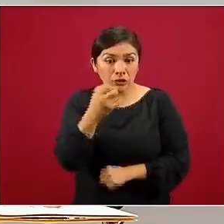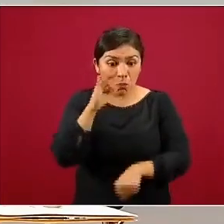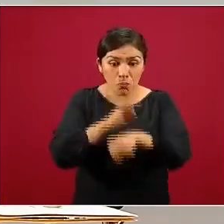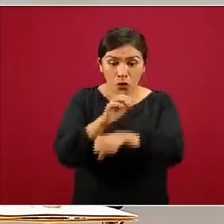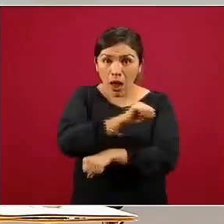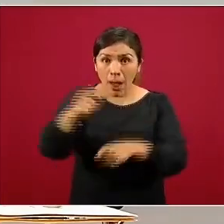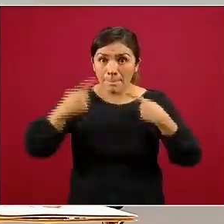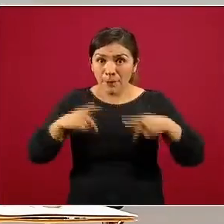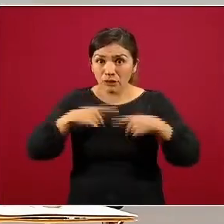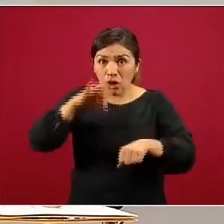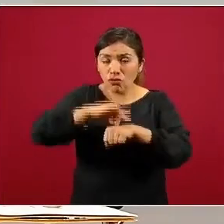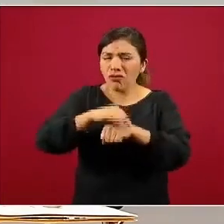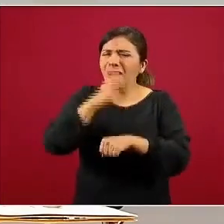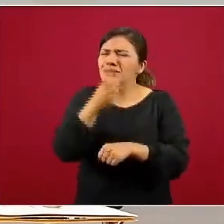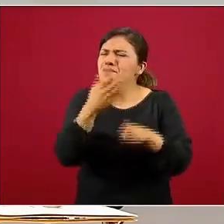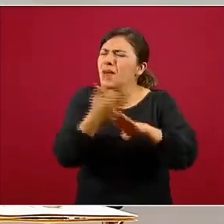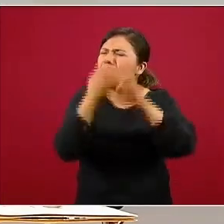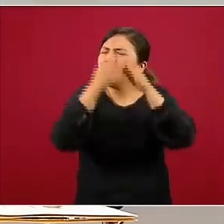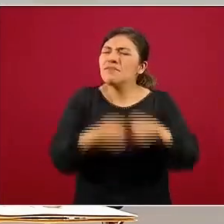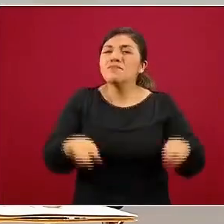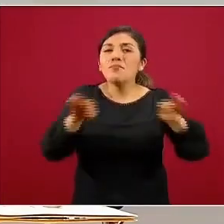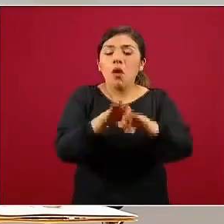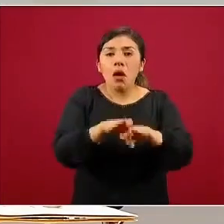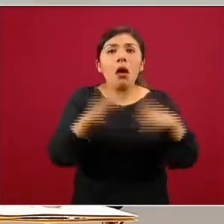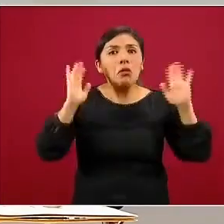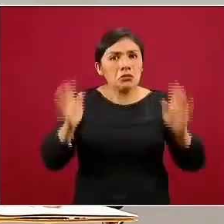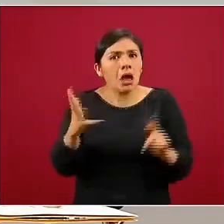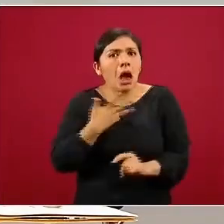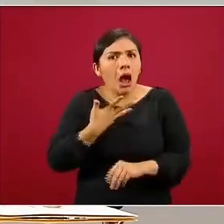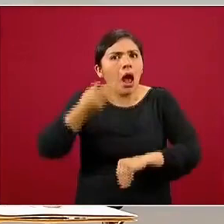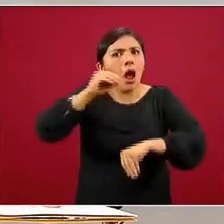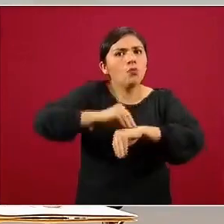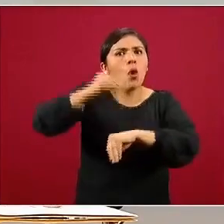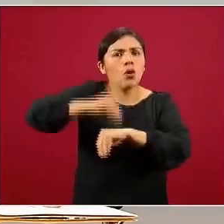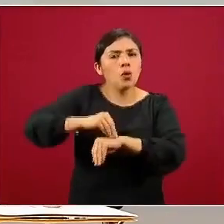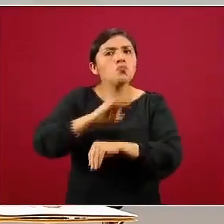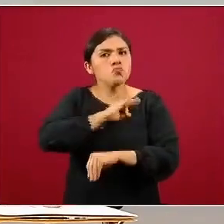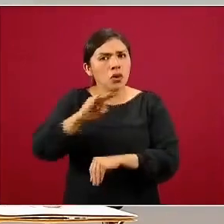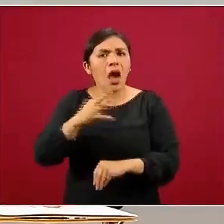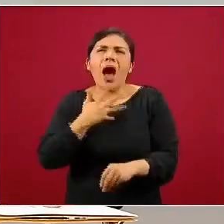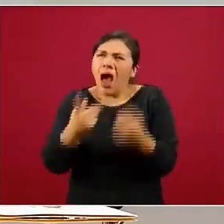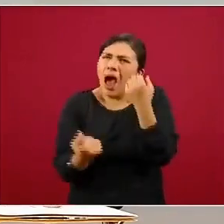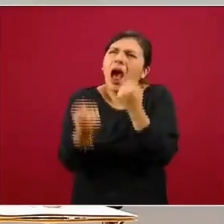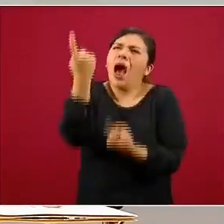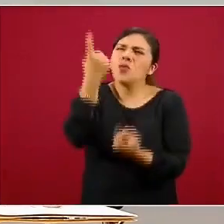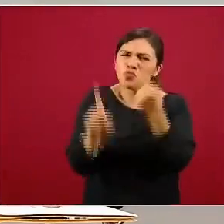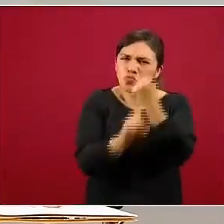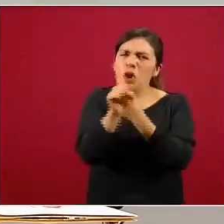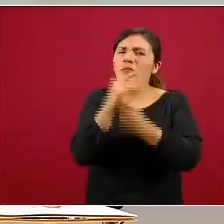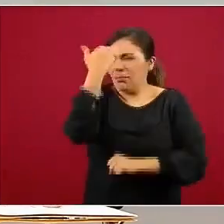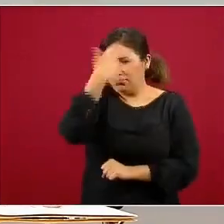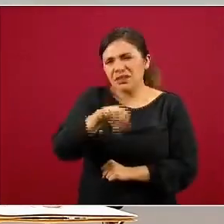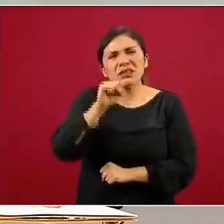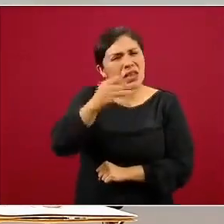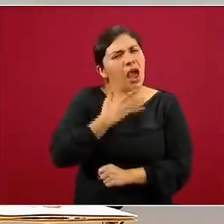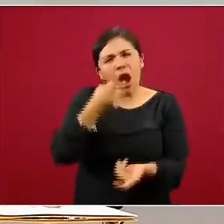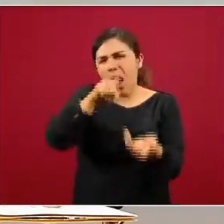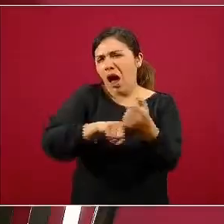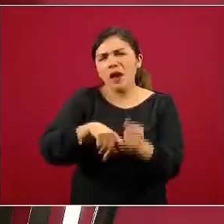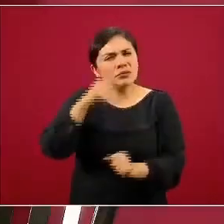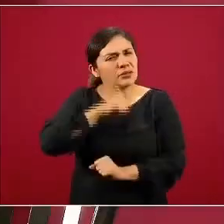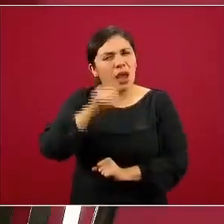protección del personal es fundamental y hemos logrado estabilizar. Podemos tener problemas, nunca lo hemos